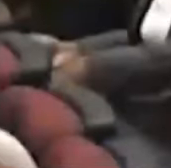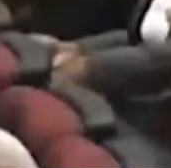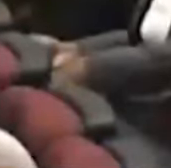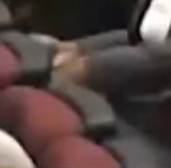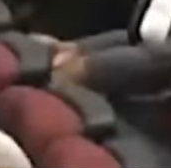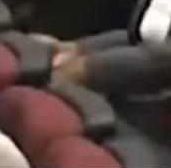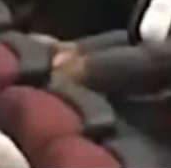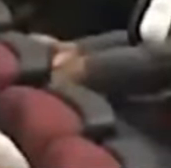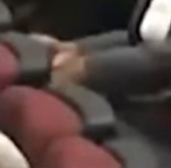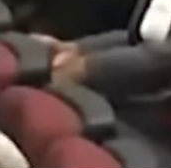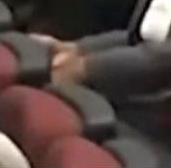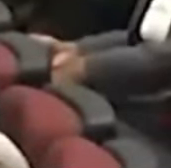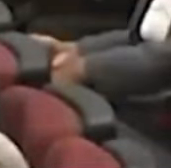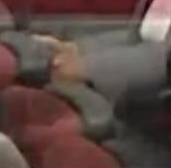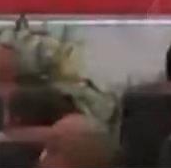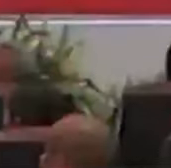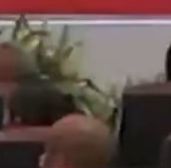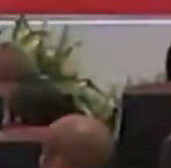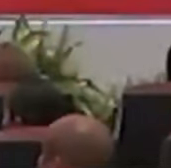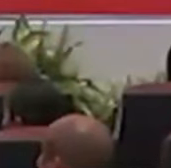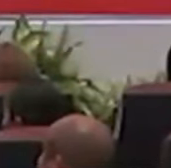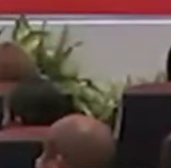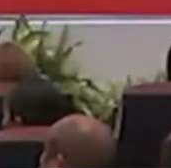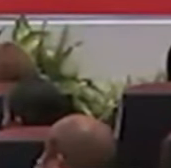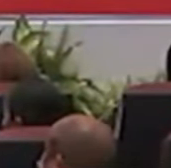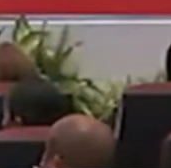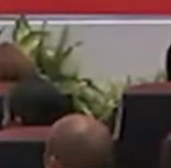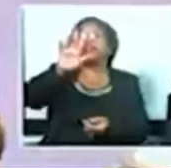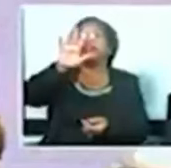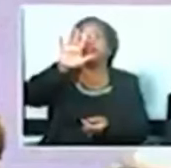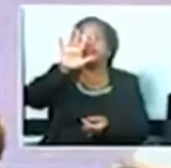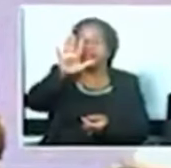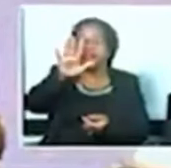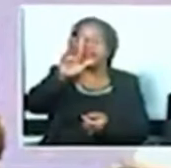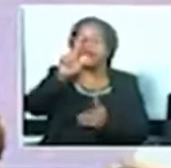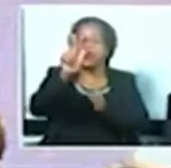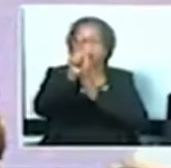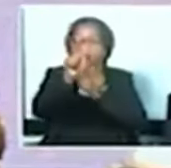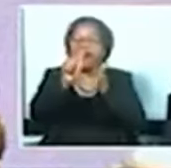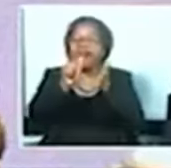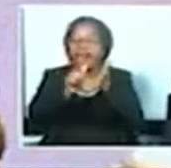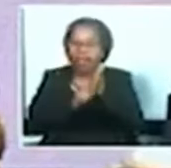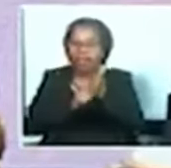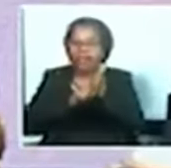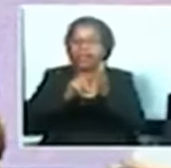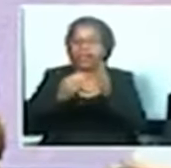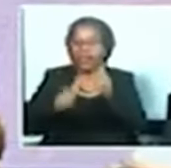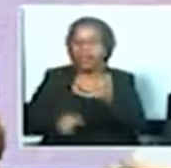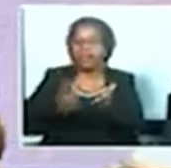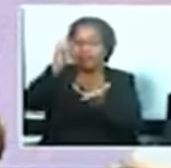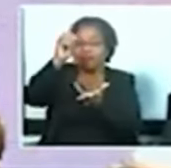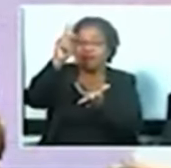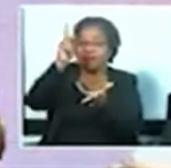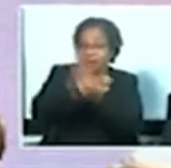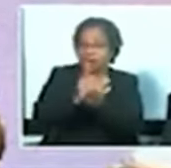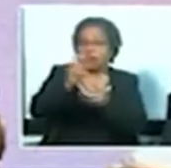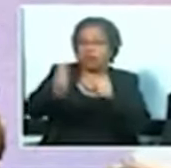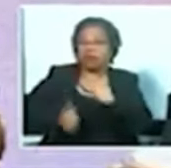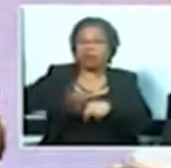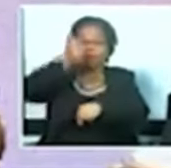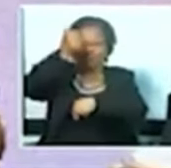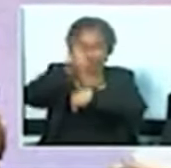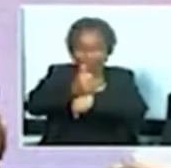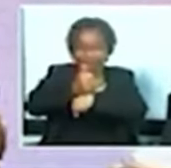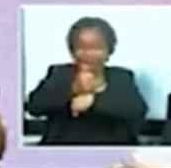rindieron cuenta en conjunto. De hecho, en un acto celebrado en la Asamblea Nacional, donde acudieron